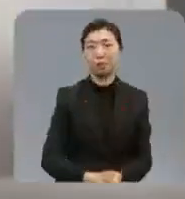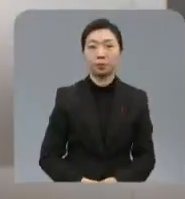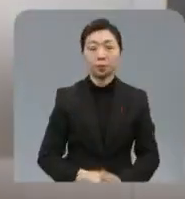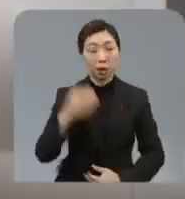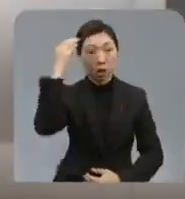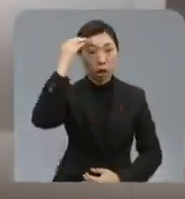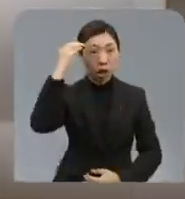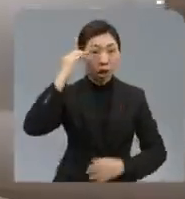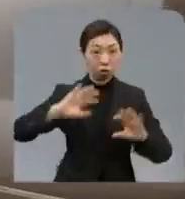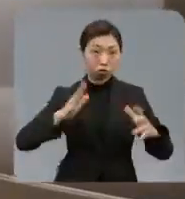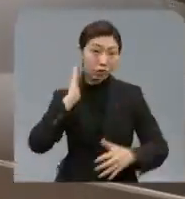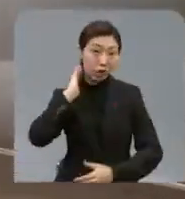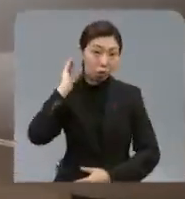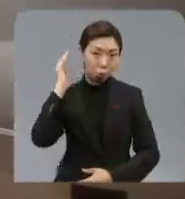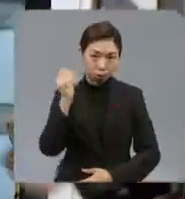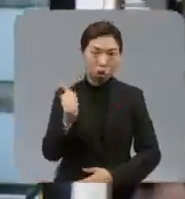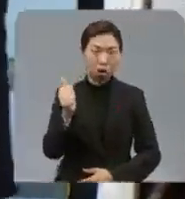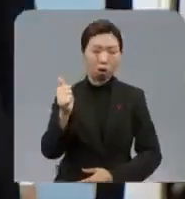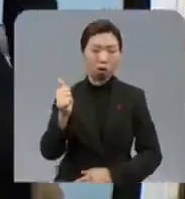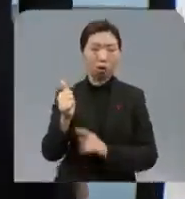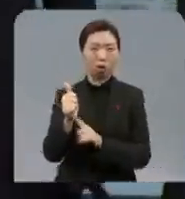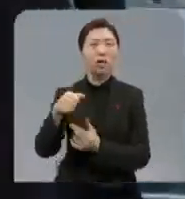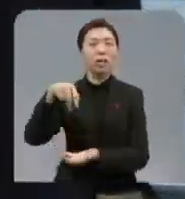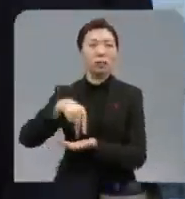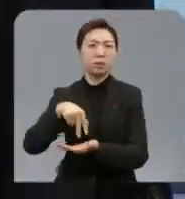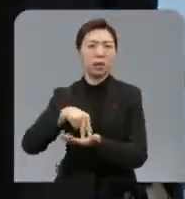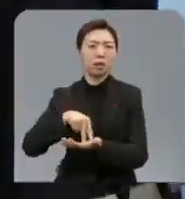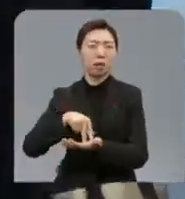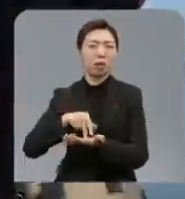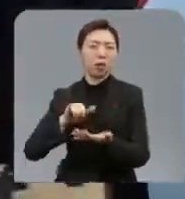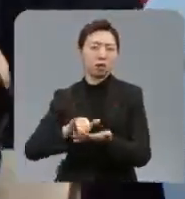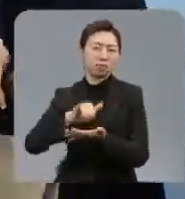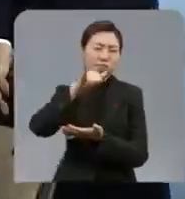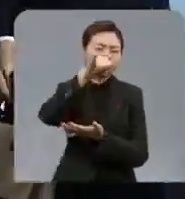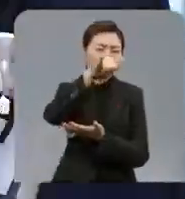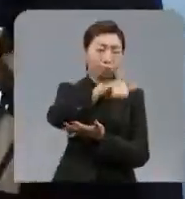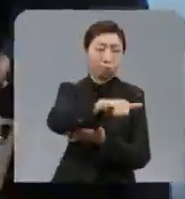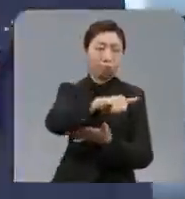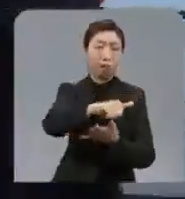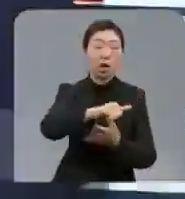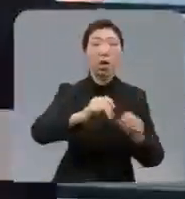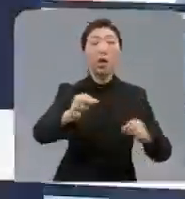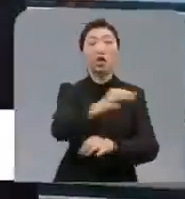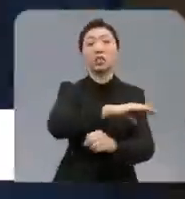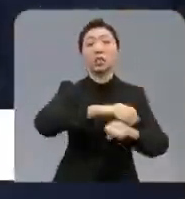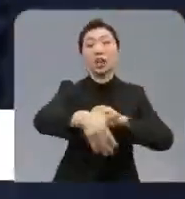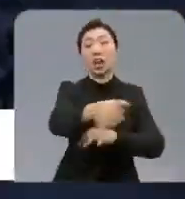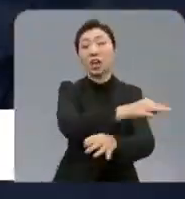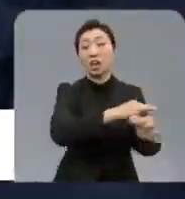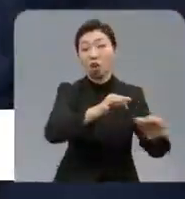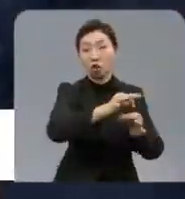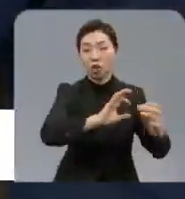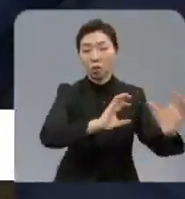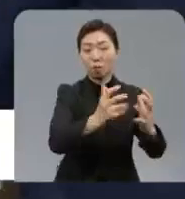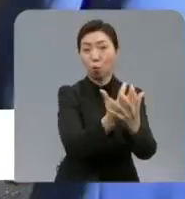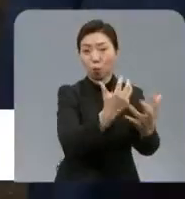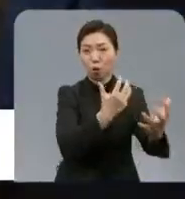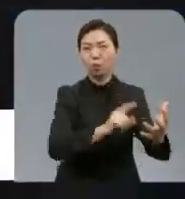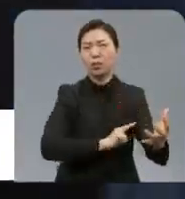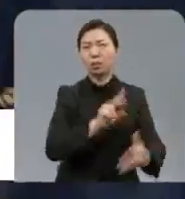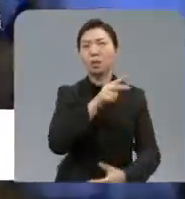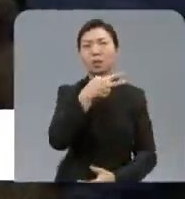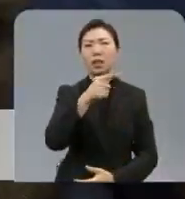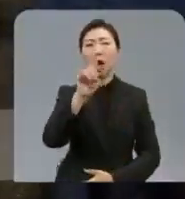donde se centrará en promover su diplomacia económica tras su visita a emiratos árabes Unidos no en vano el lunes 16